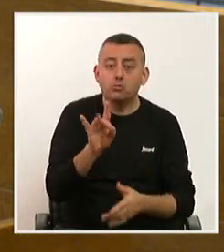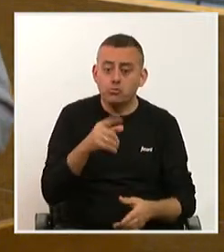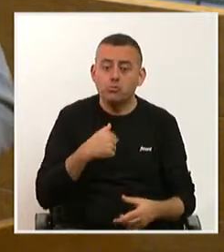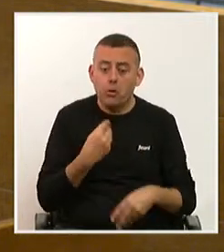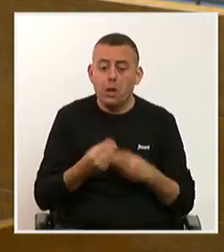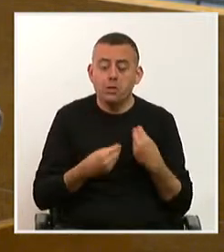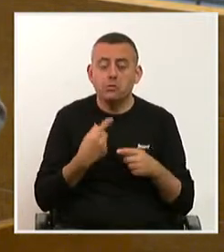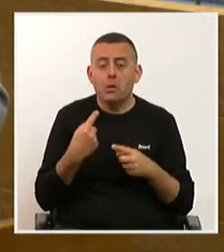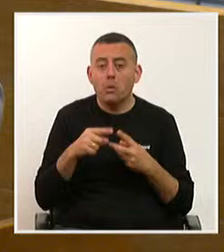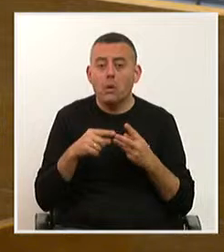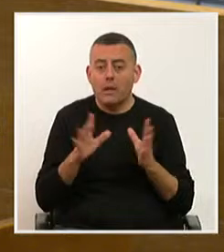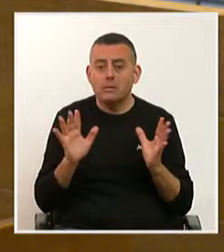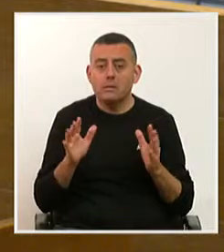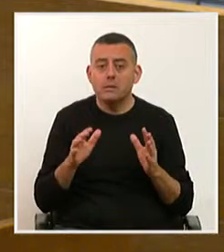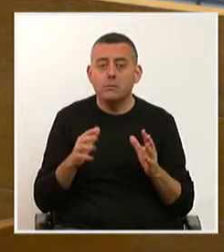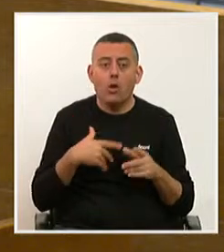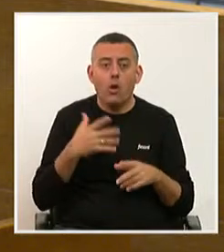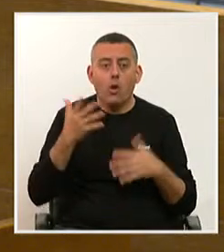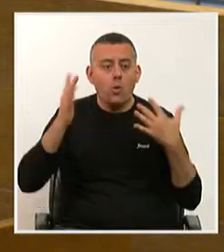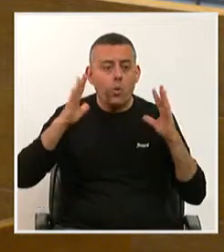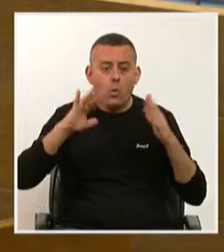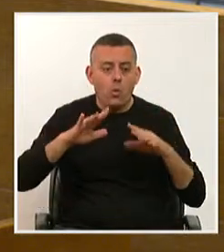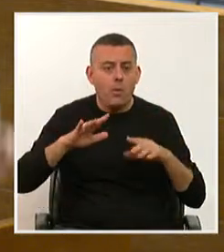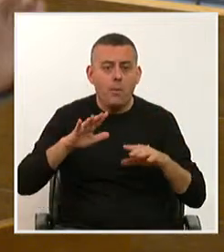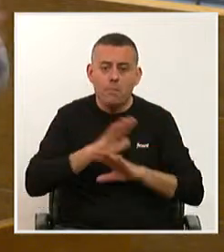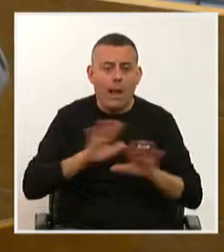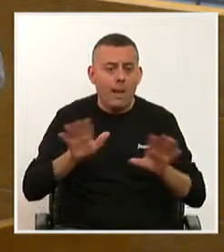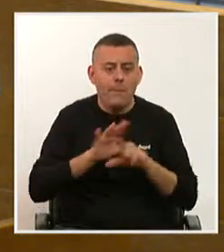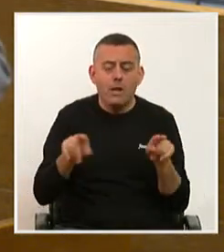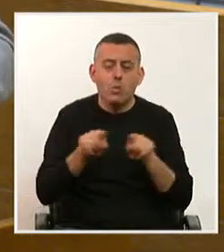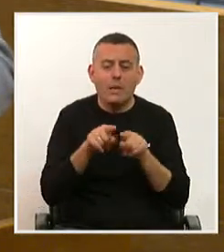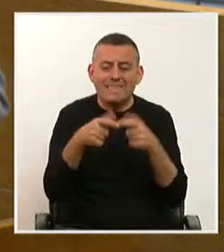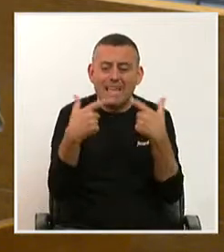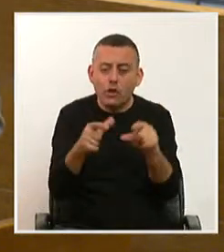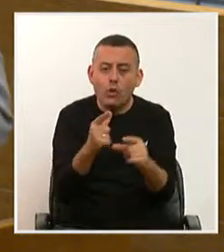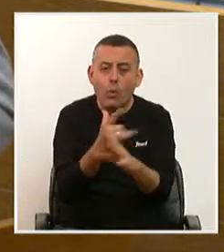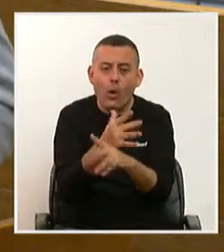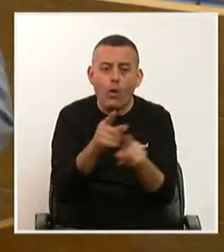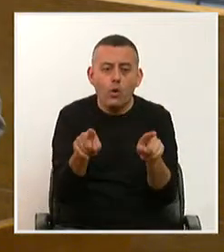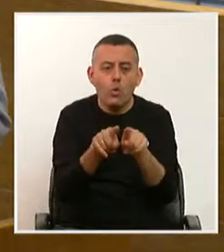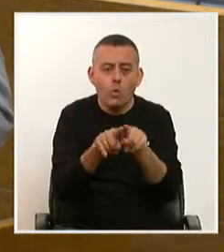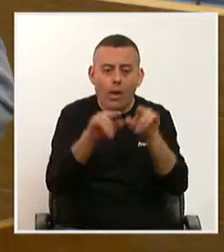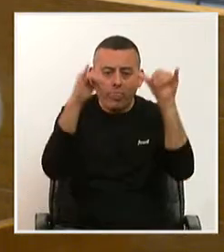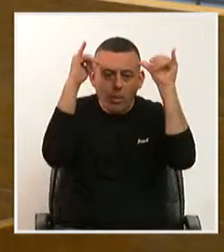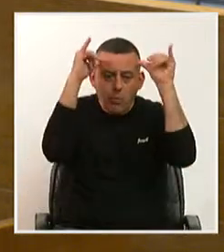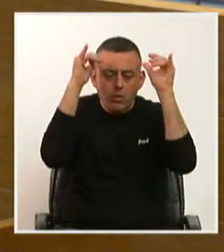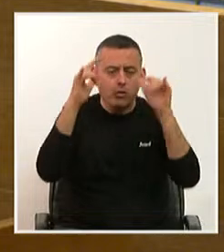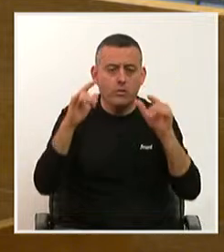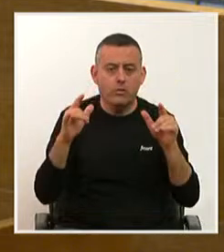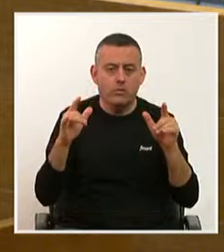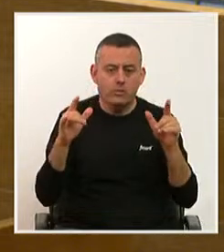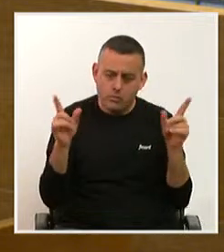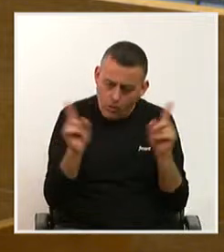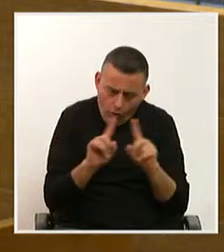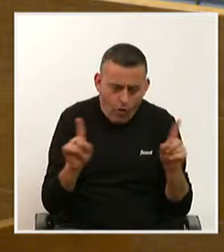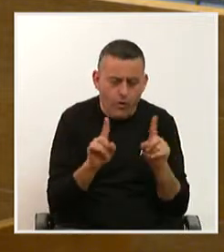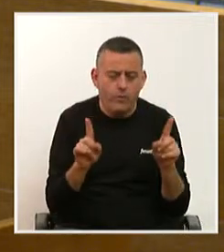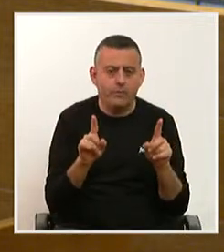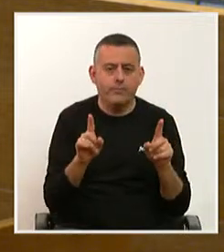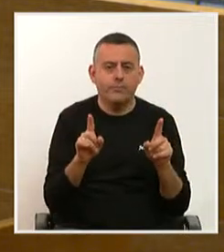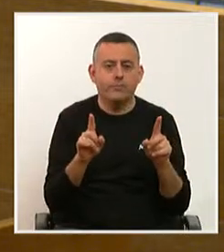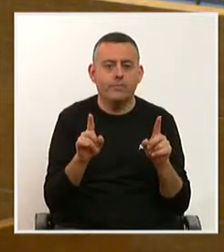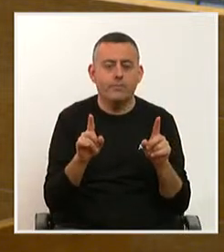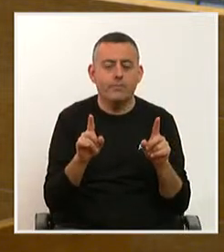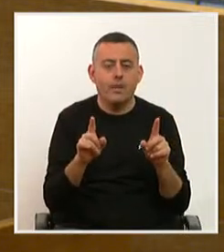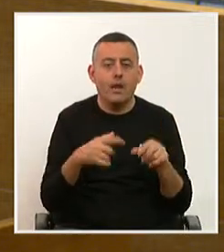sin superar sus límites no hay que demonizar al sector yo no estoy parando Dear sector lo que estoy Es que la señora